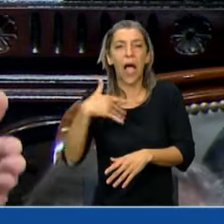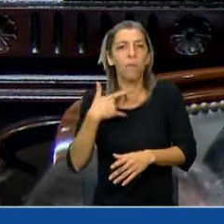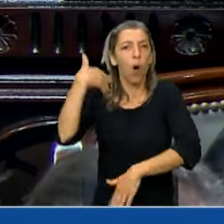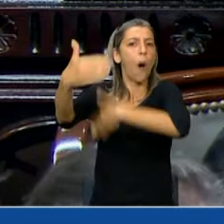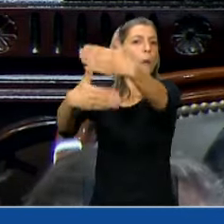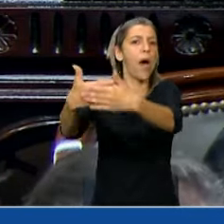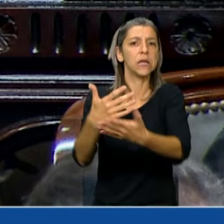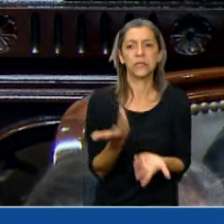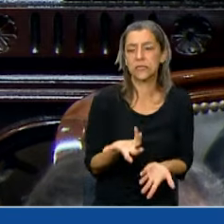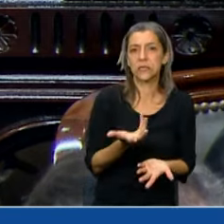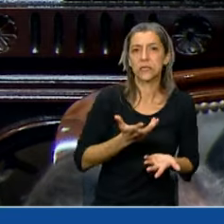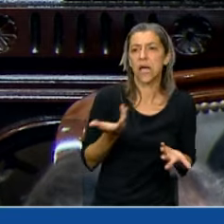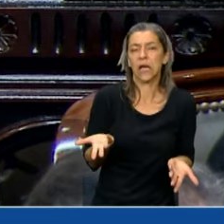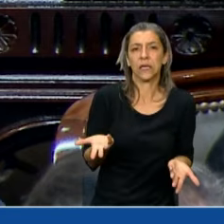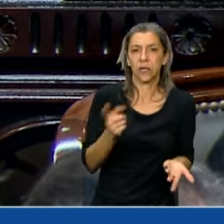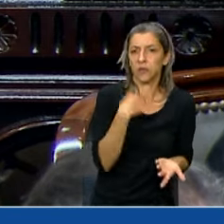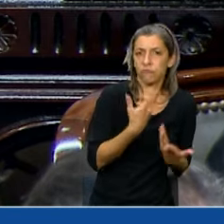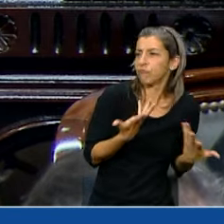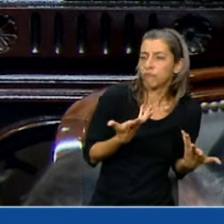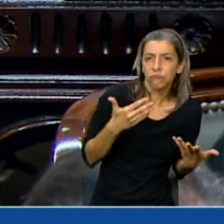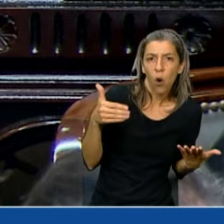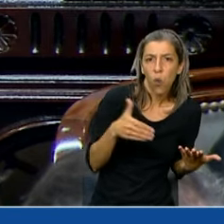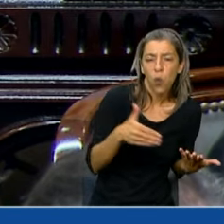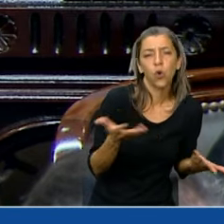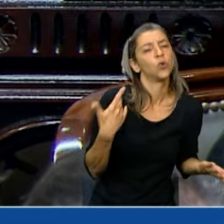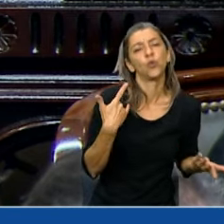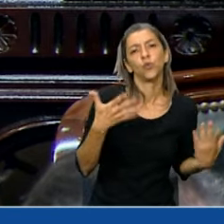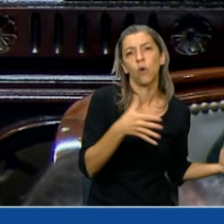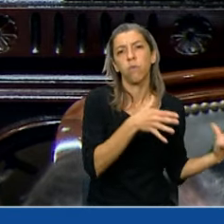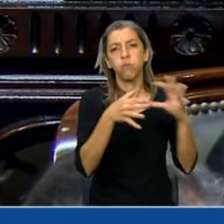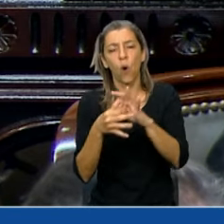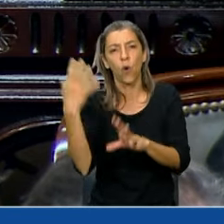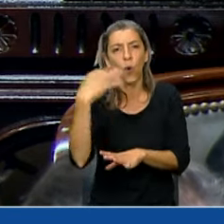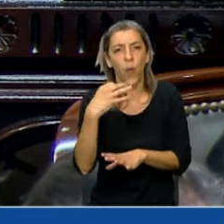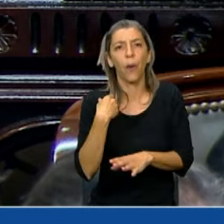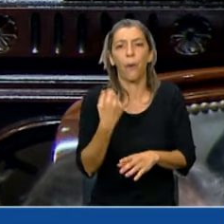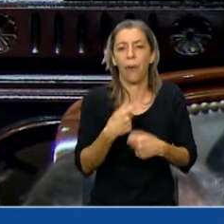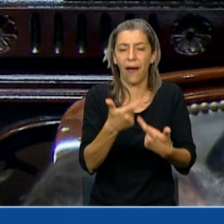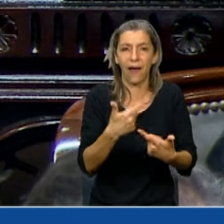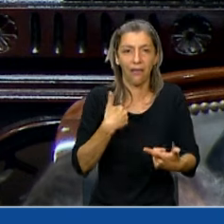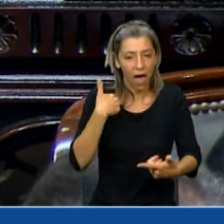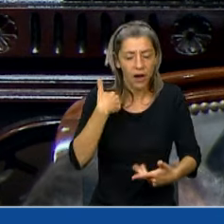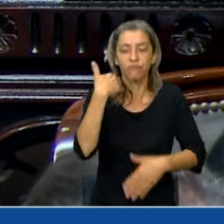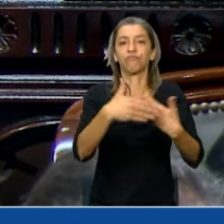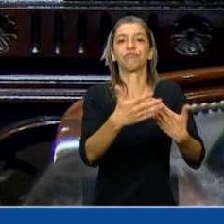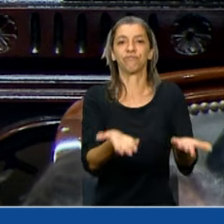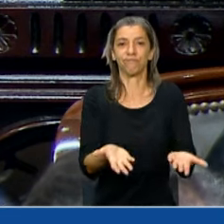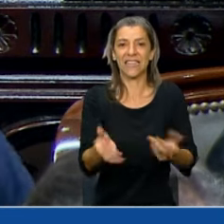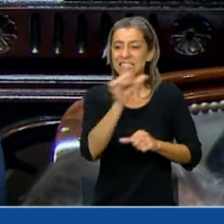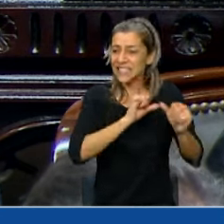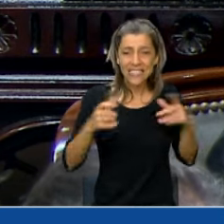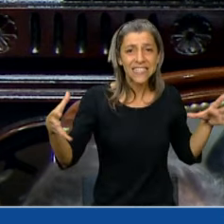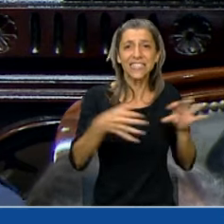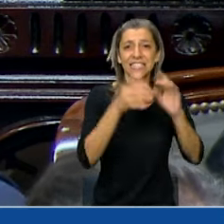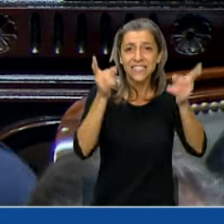campo que otros sectores se desarrollen y progresen basados en la innovación y en la ciencia y a veces en la Argentina cuando a